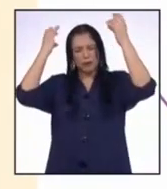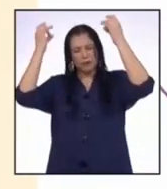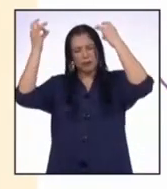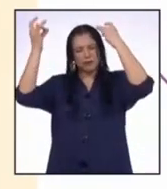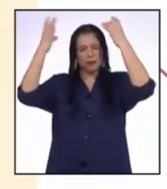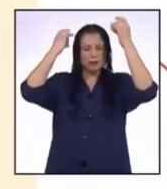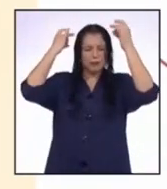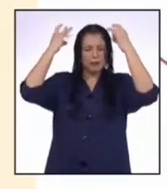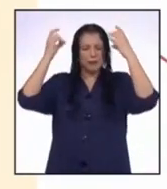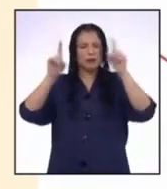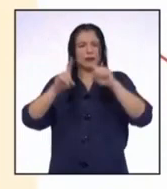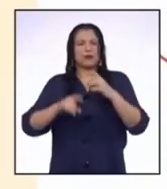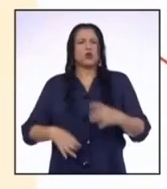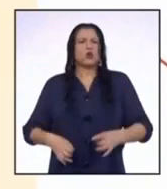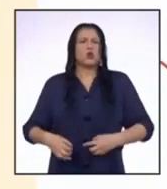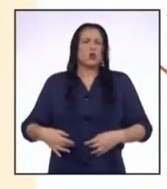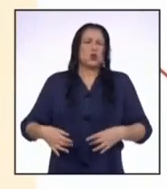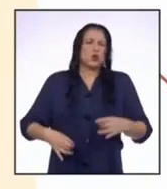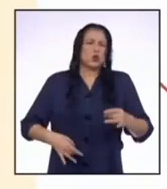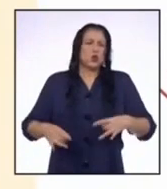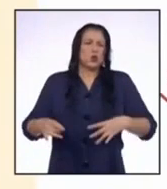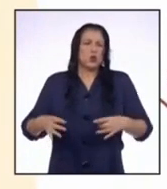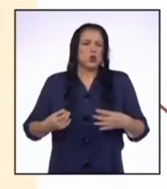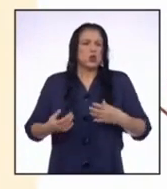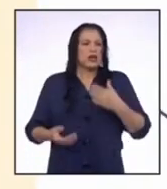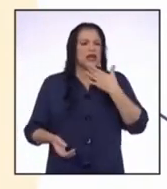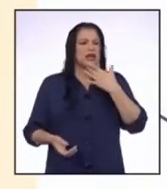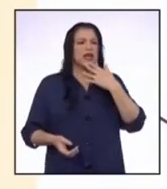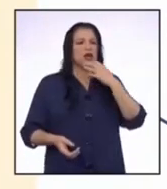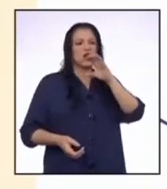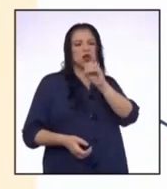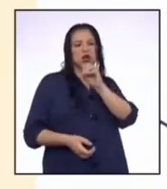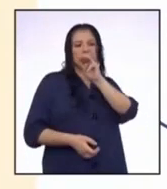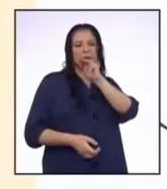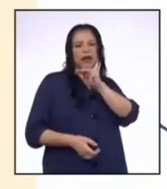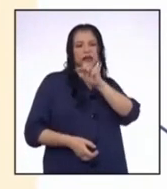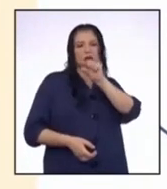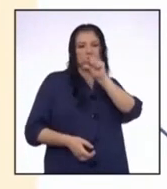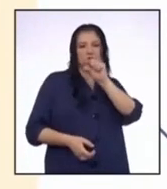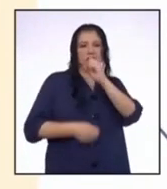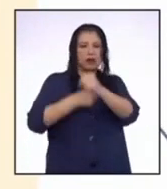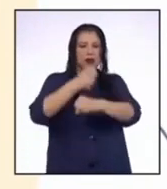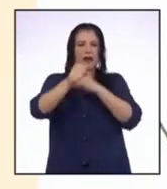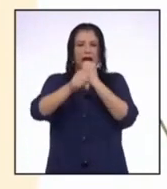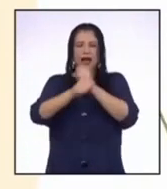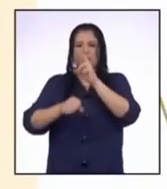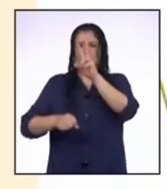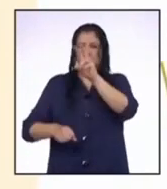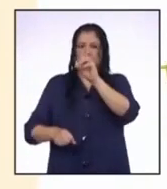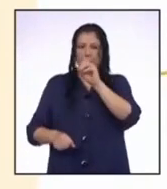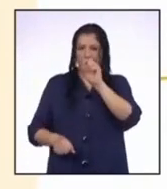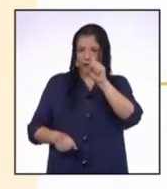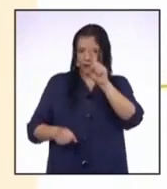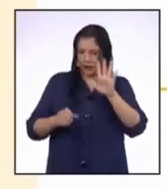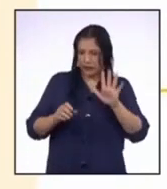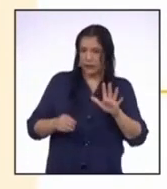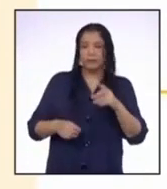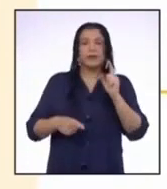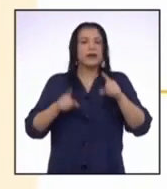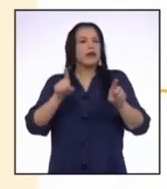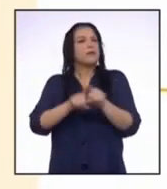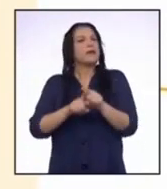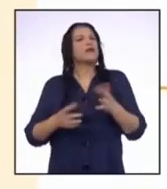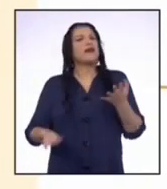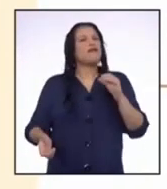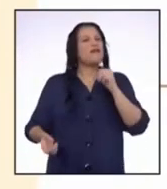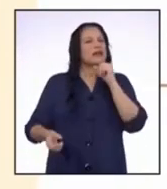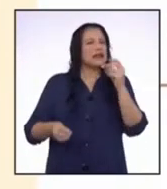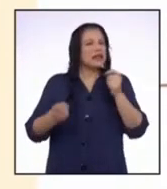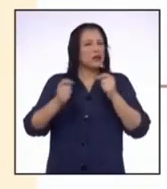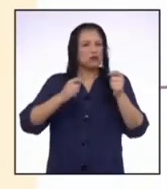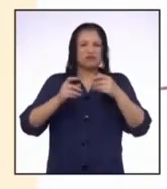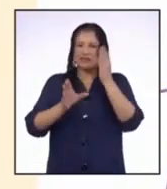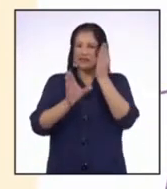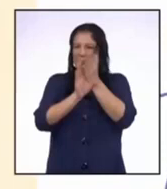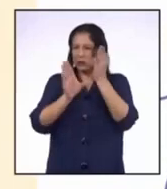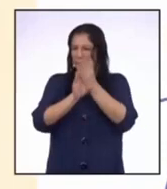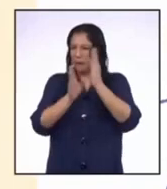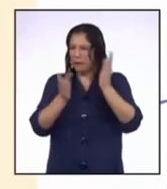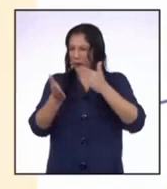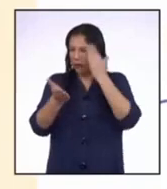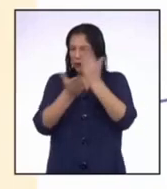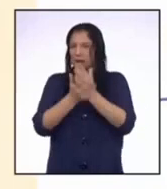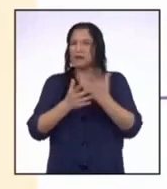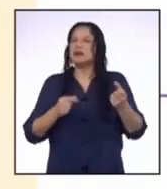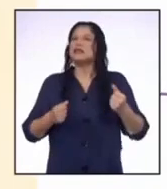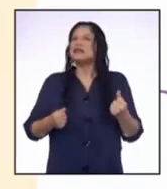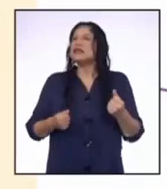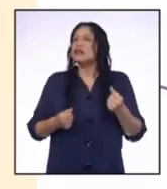y de estómago. Ordóñez, Maganto y González, 2015. Además, un desajuste psicológico incrementa el riesgo de